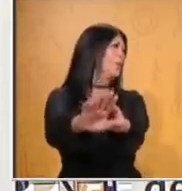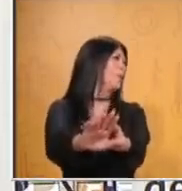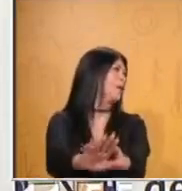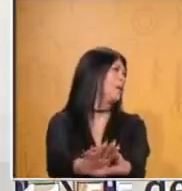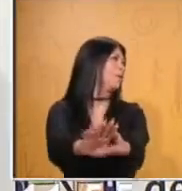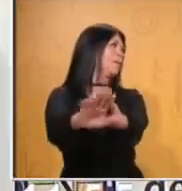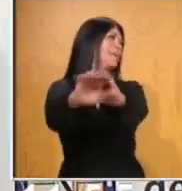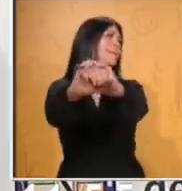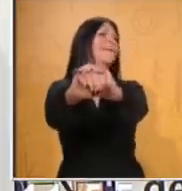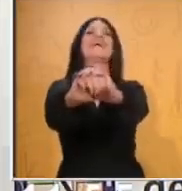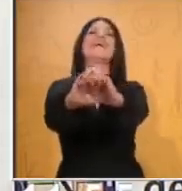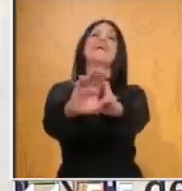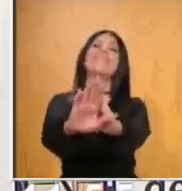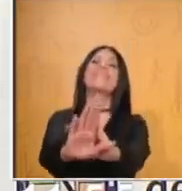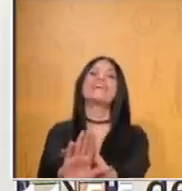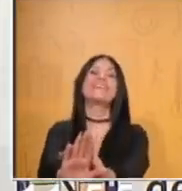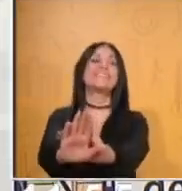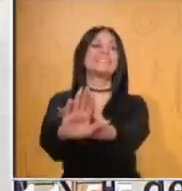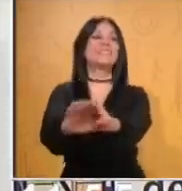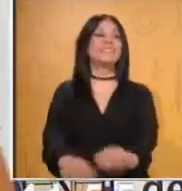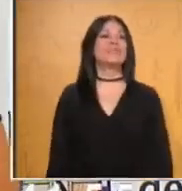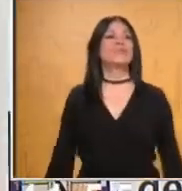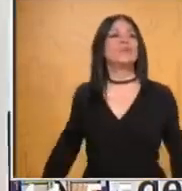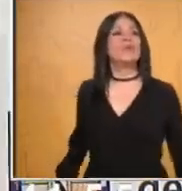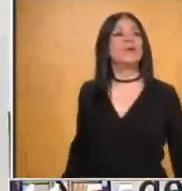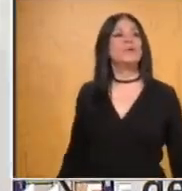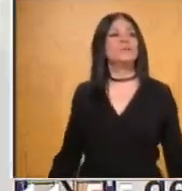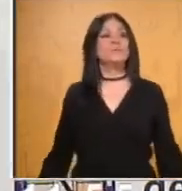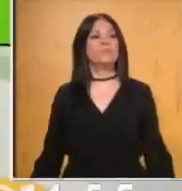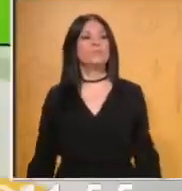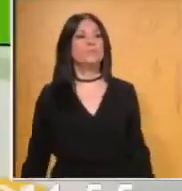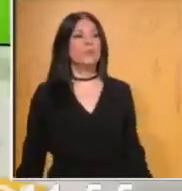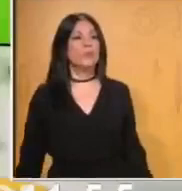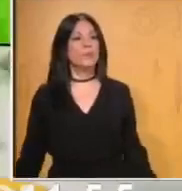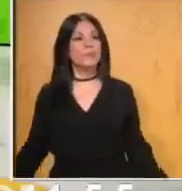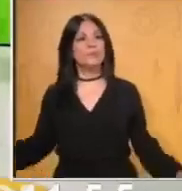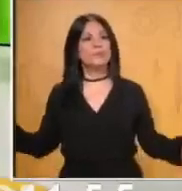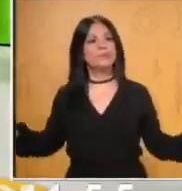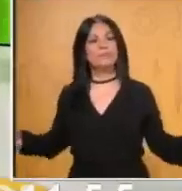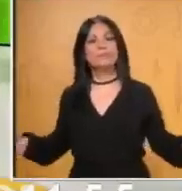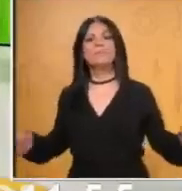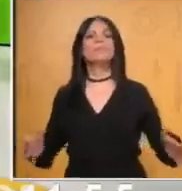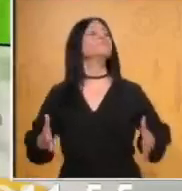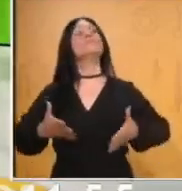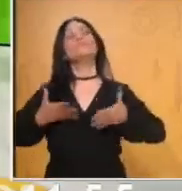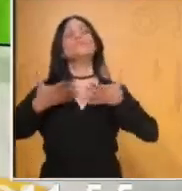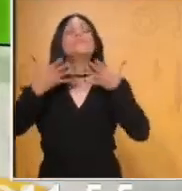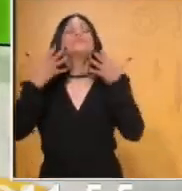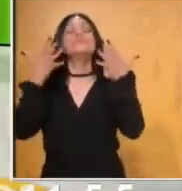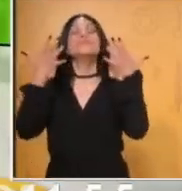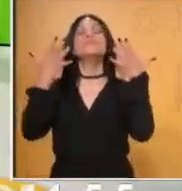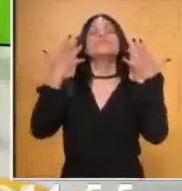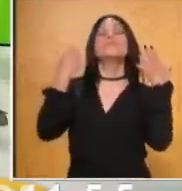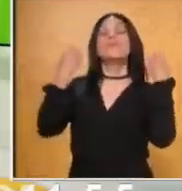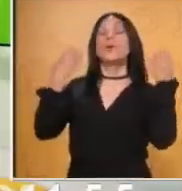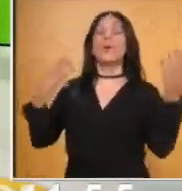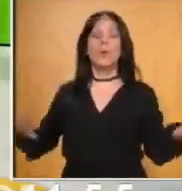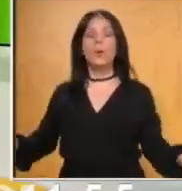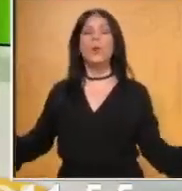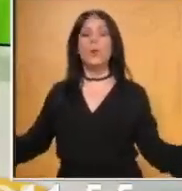9 y 10. Movemos nuestras piernitas, inhalamos profundo por nariz y exhalamos por la